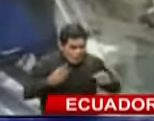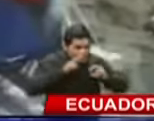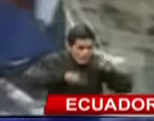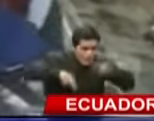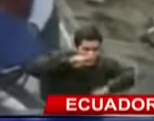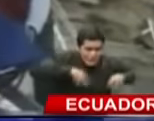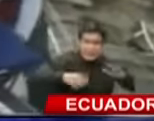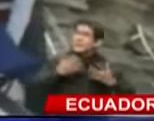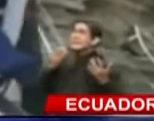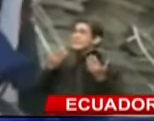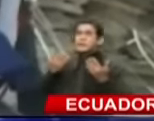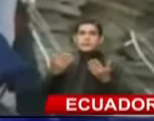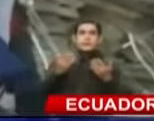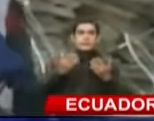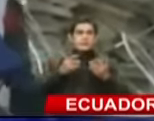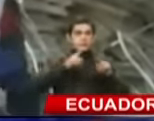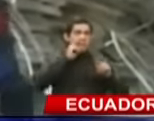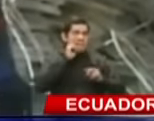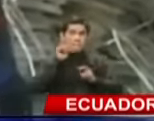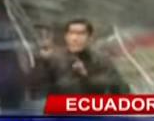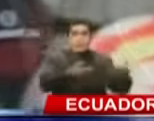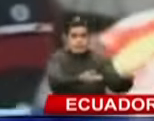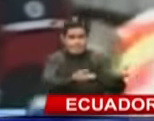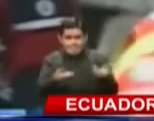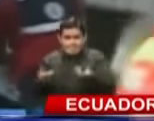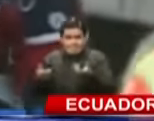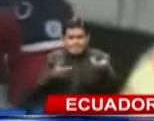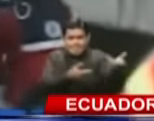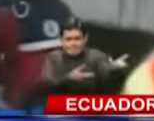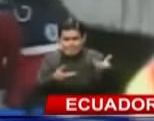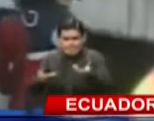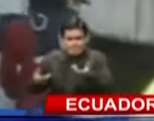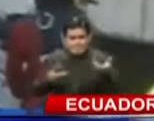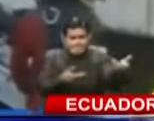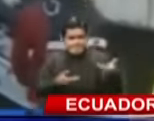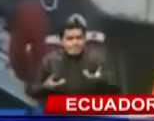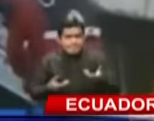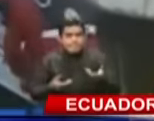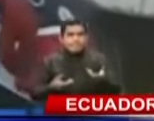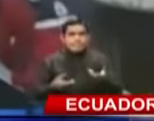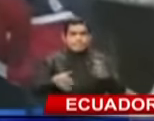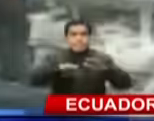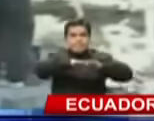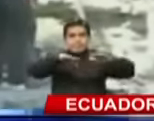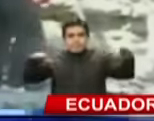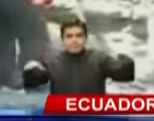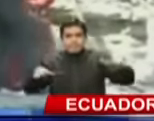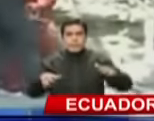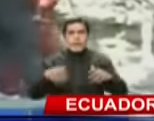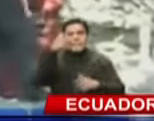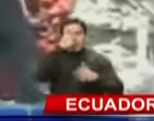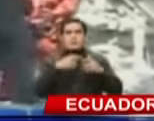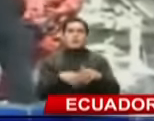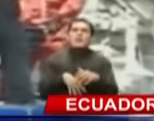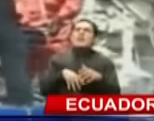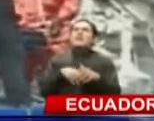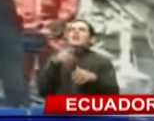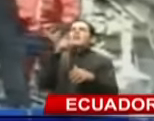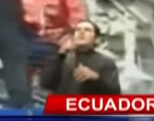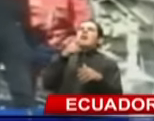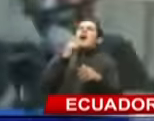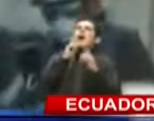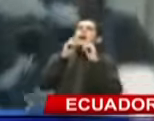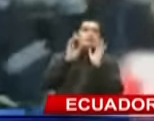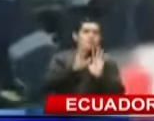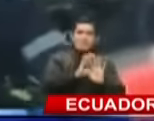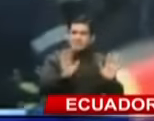cuerpos de los suyos. Las camillas que bajan desde los escombros ya no son plásticas y ya no contienen heridos. Por la tarde,